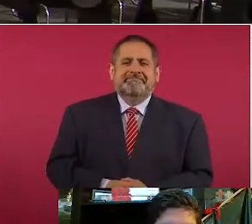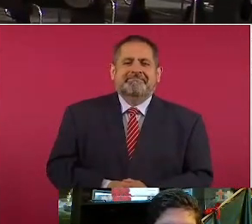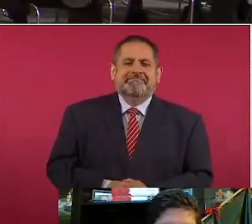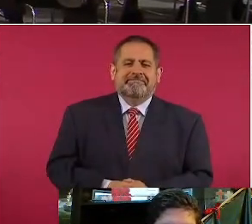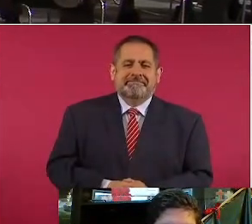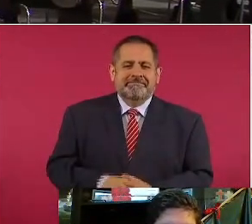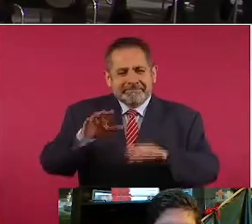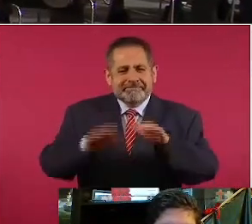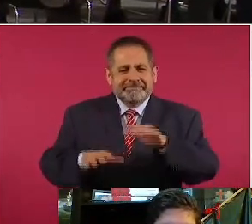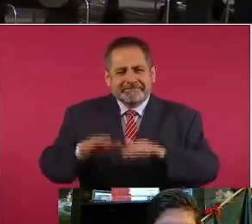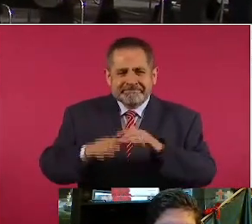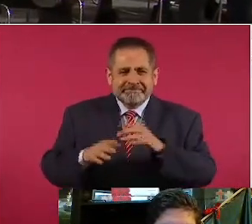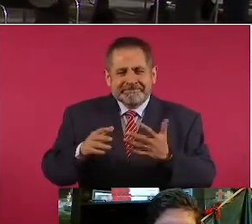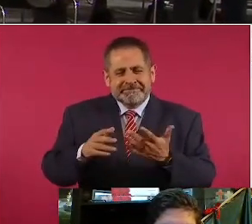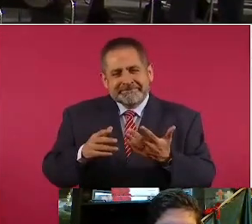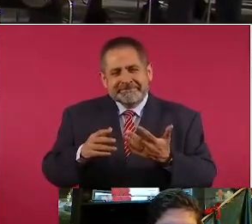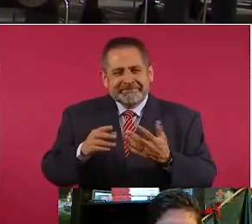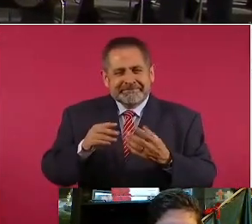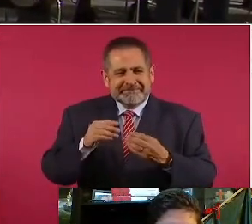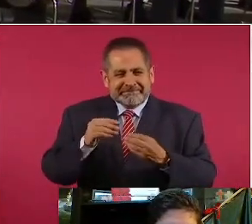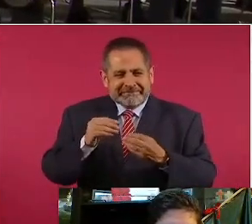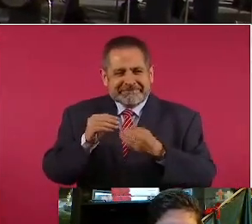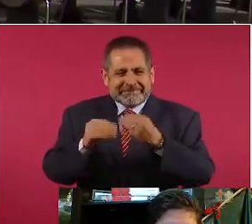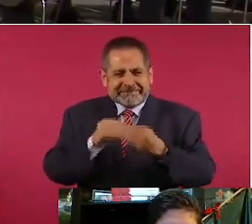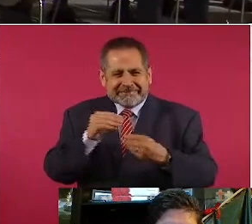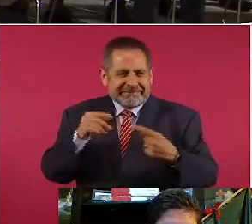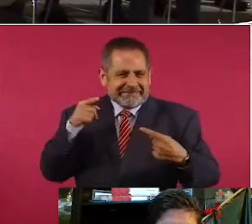a veces se pone